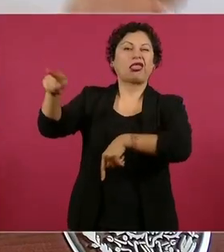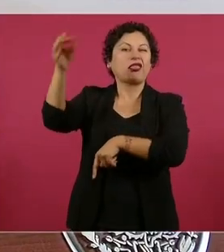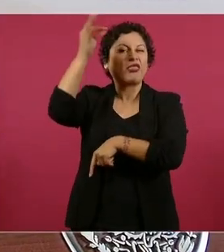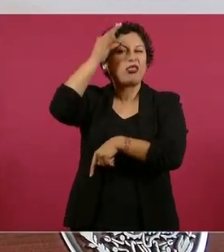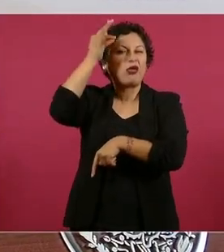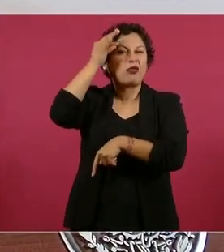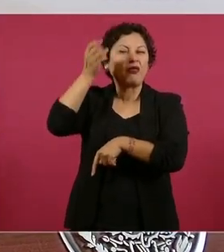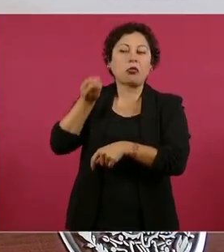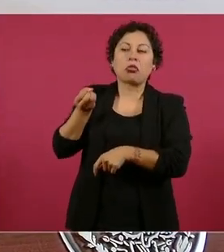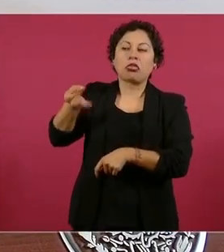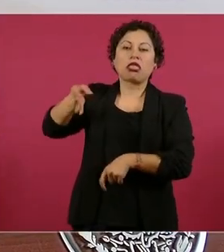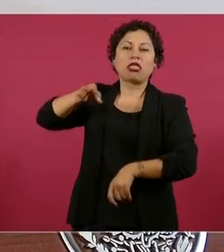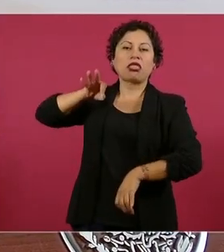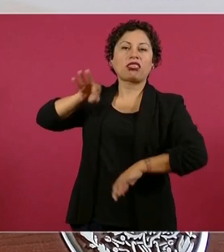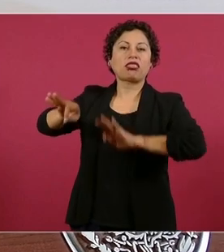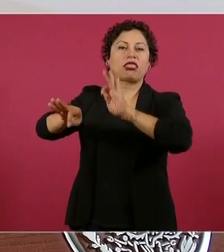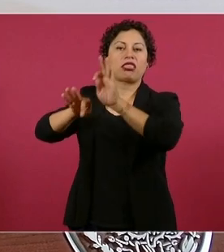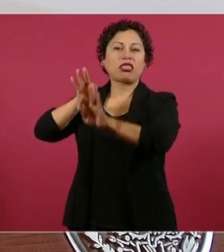manipularlo,